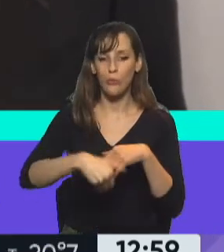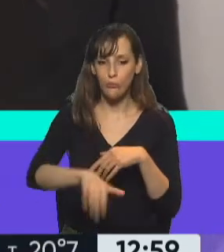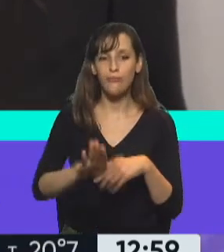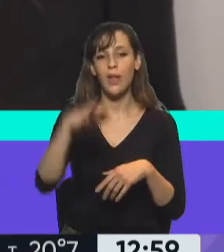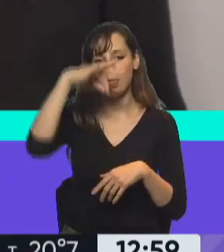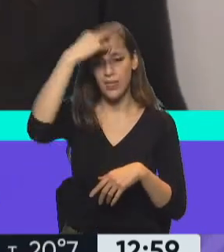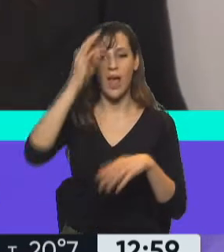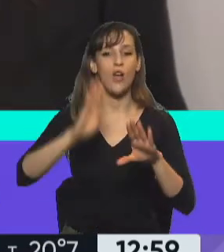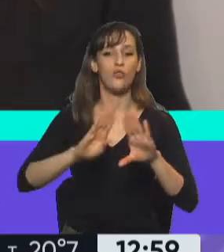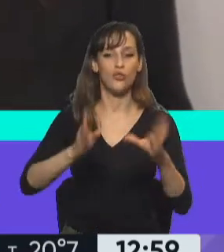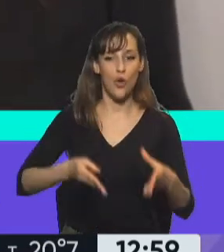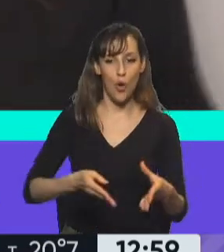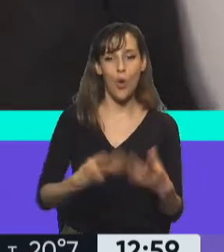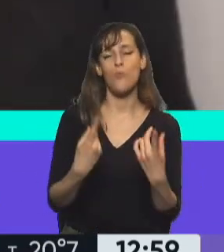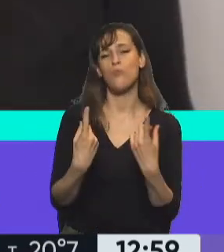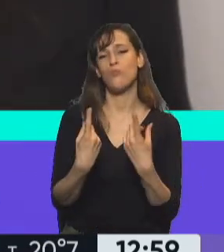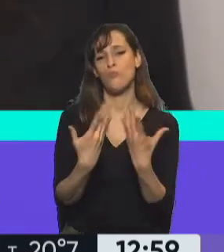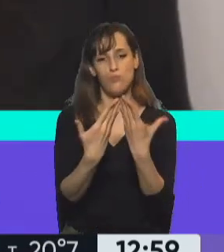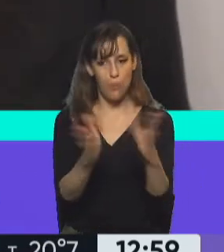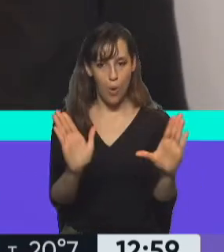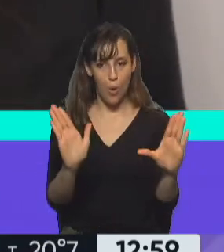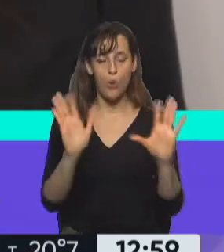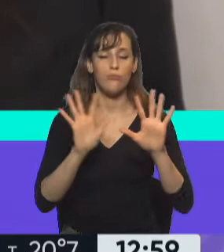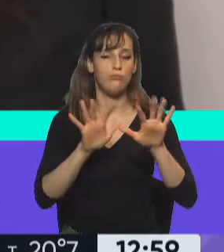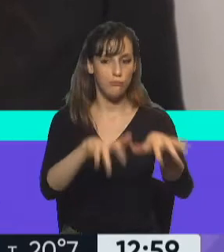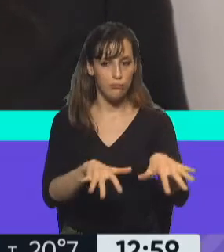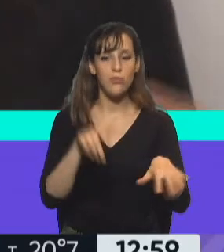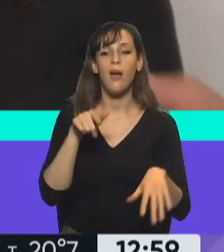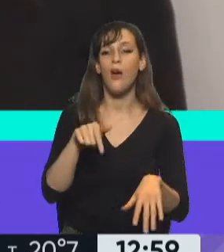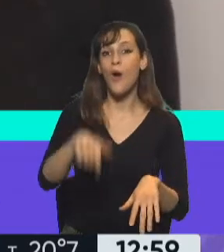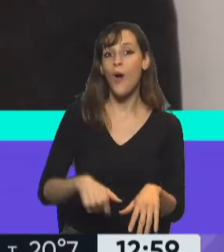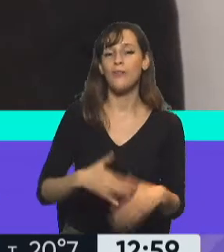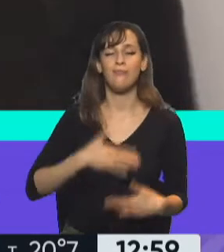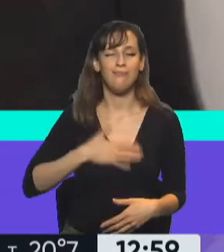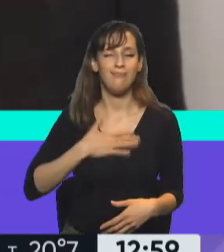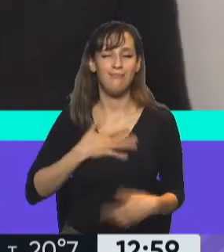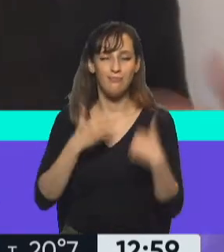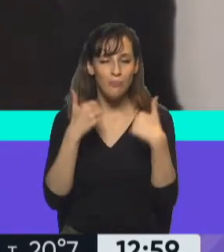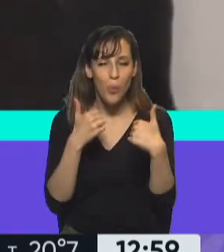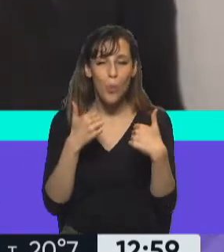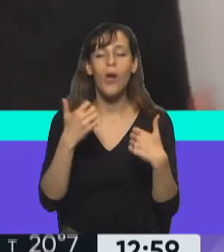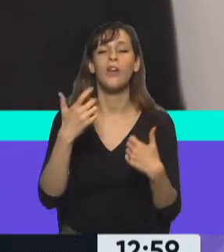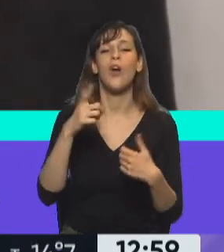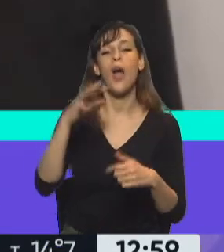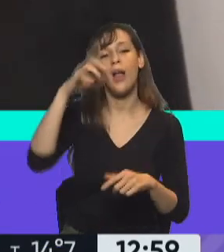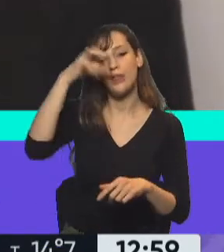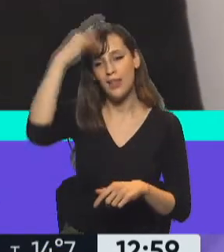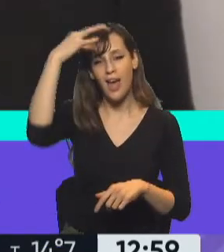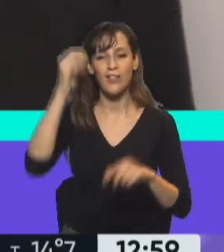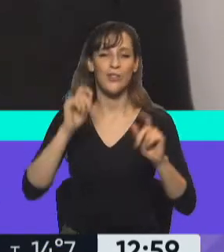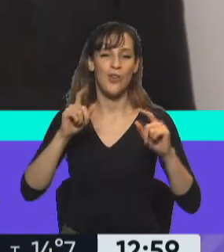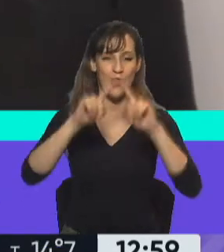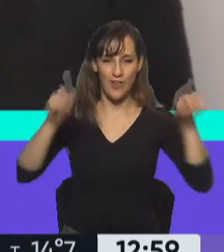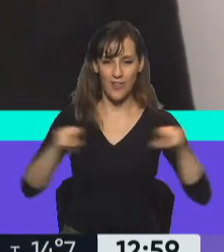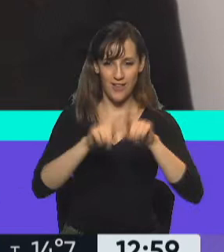teatro y música. Esto es una... realmente se vive como una alegría y hay obras que siguen en cartel, de algunas que estaban, otras que estrenan.